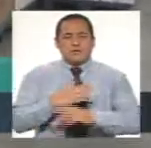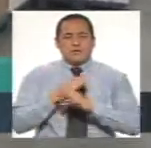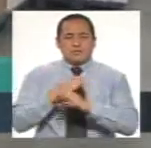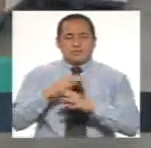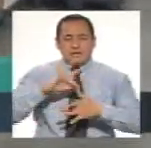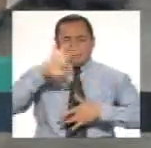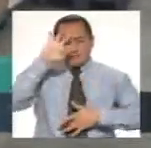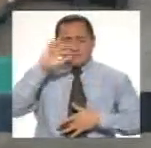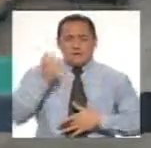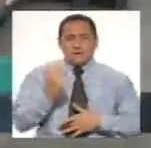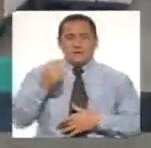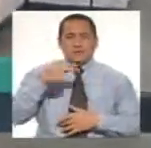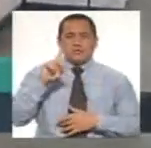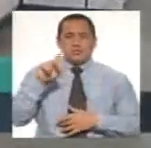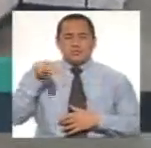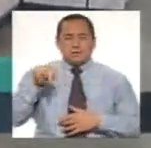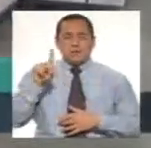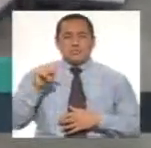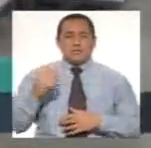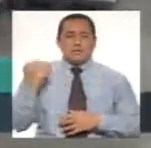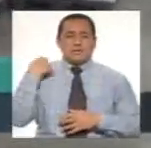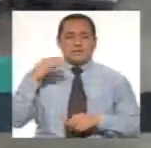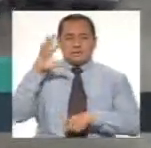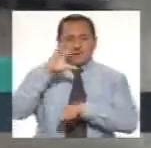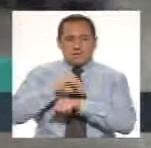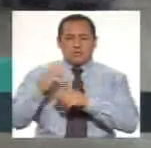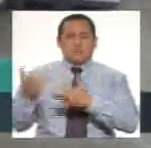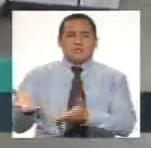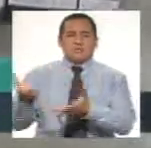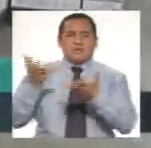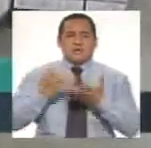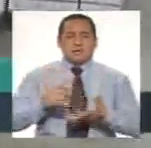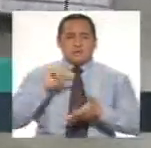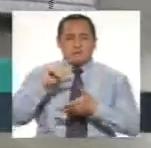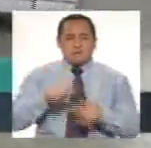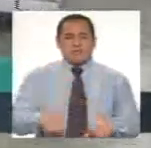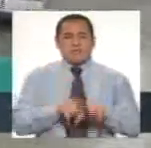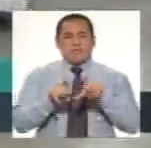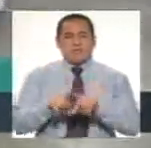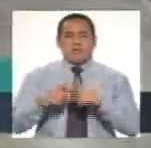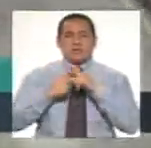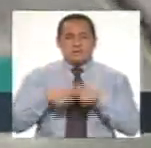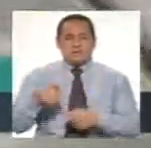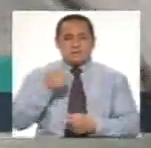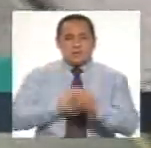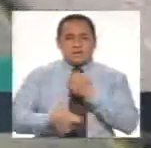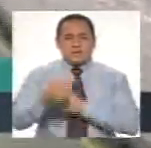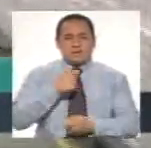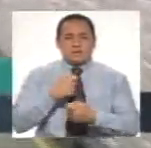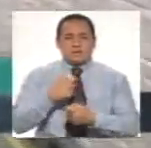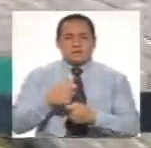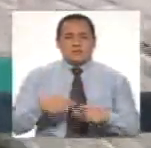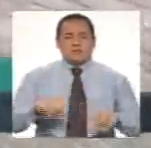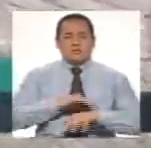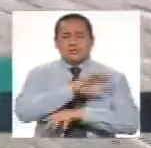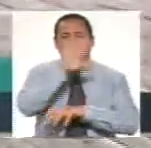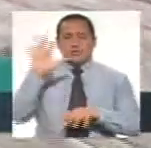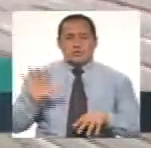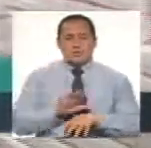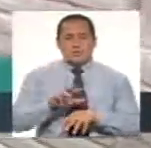la influenza. Estas han llegado anoche, según se nos ha informado, y dentro de poco ya se empezará la distribución a